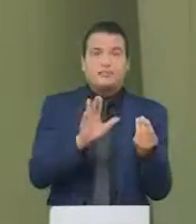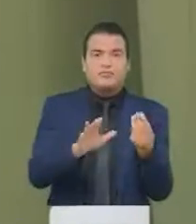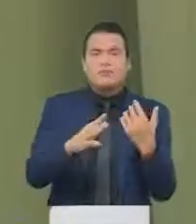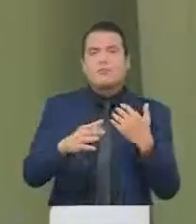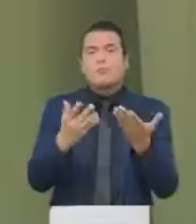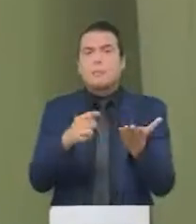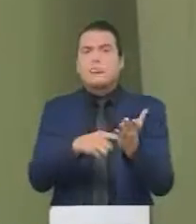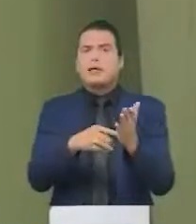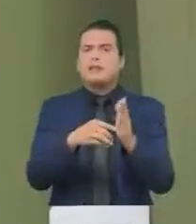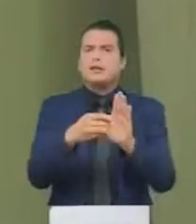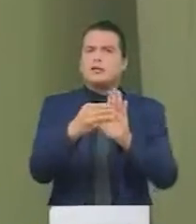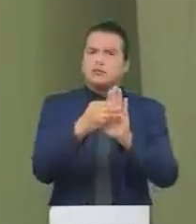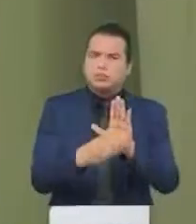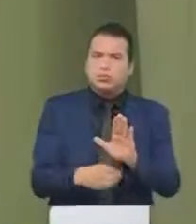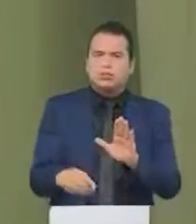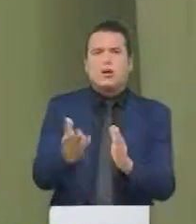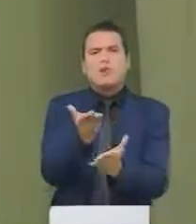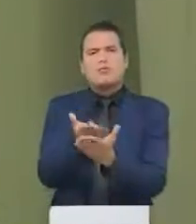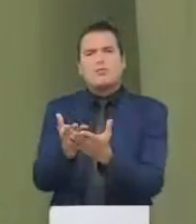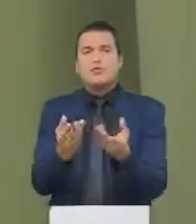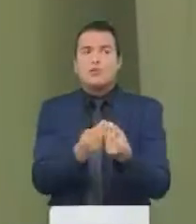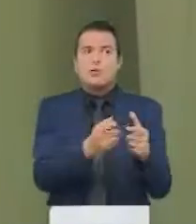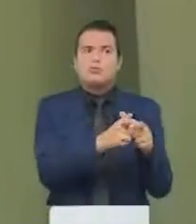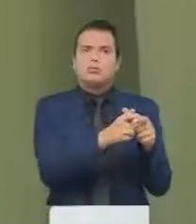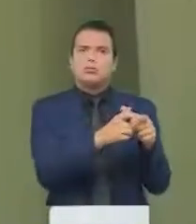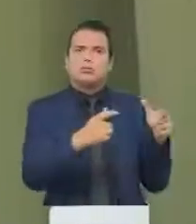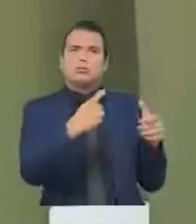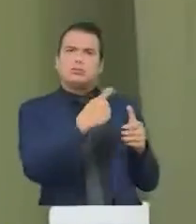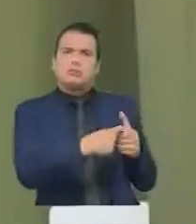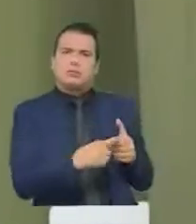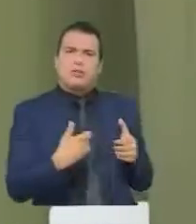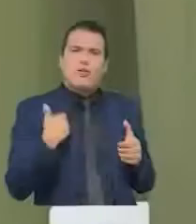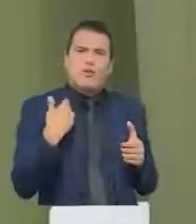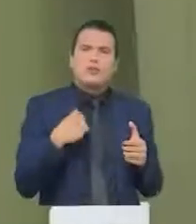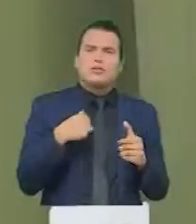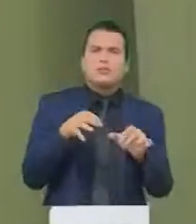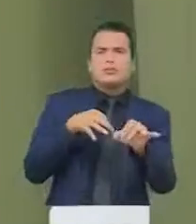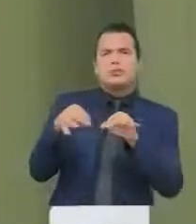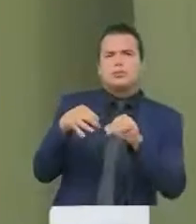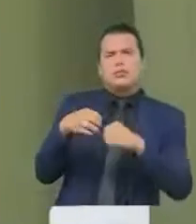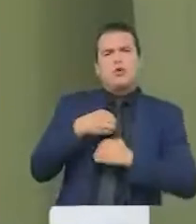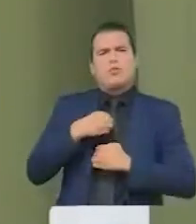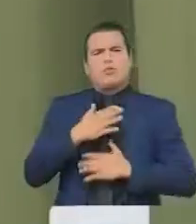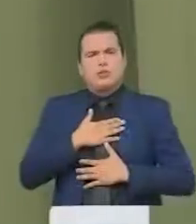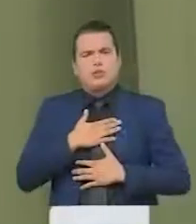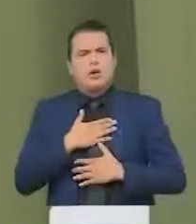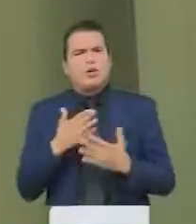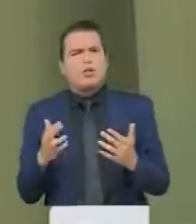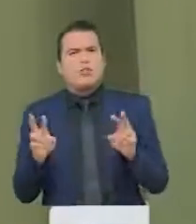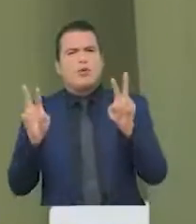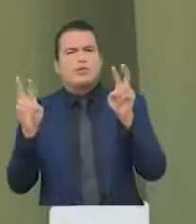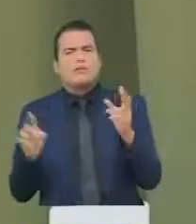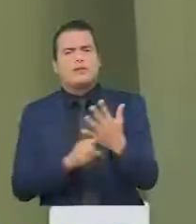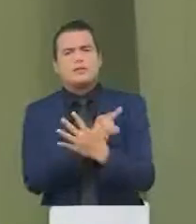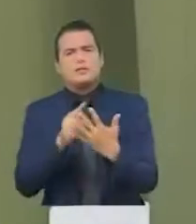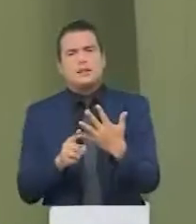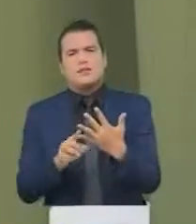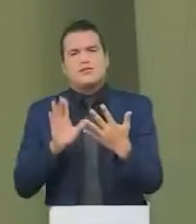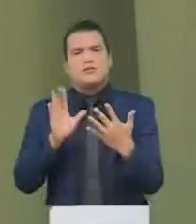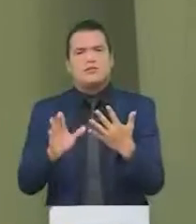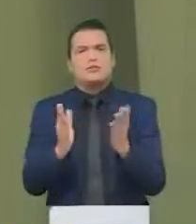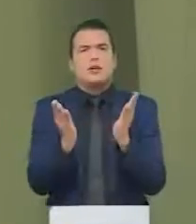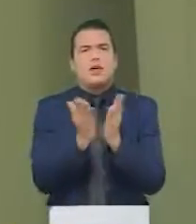donde están las propuestas donde los jóvenes cada día son más donde encuentran esas oportunidades en cinco puntos de